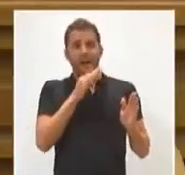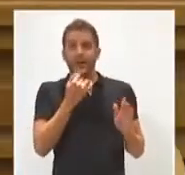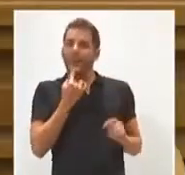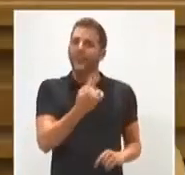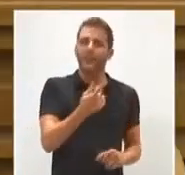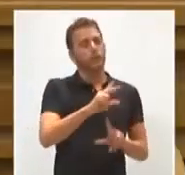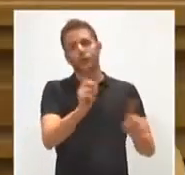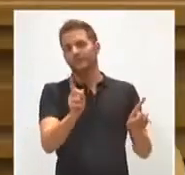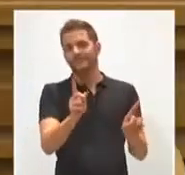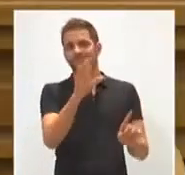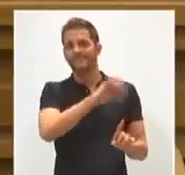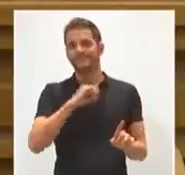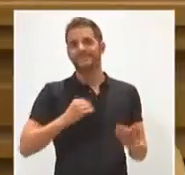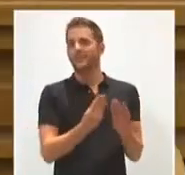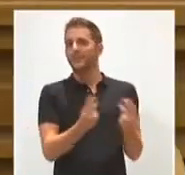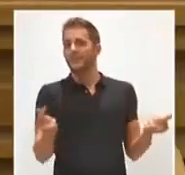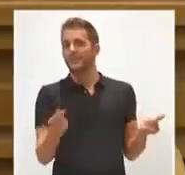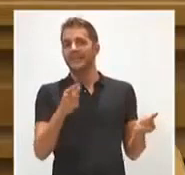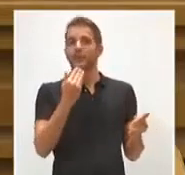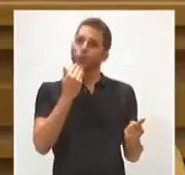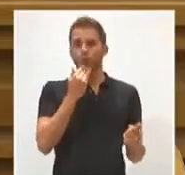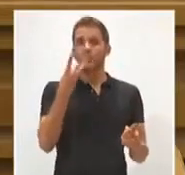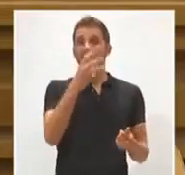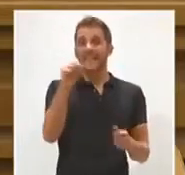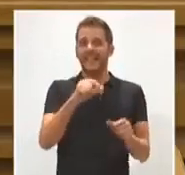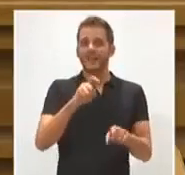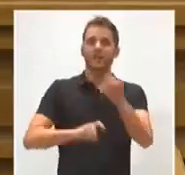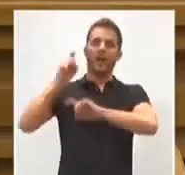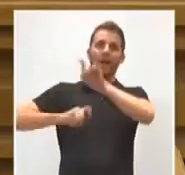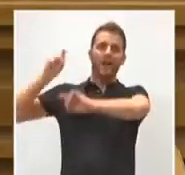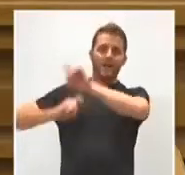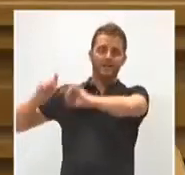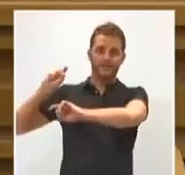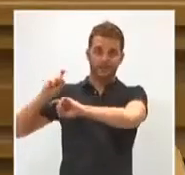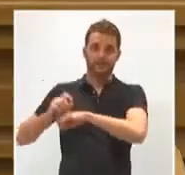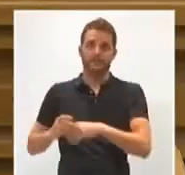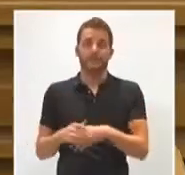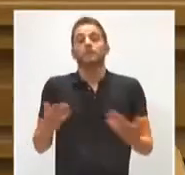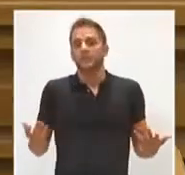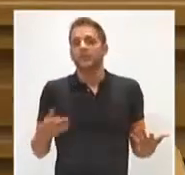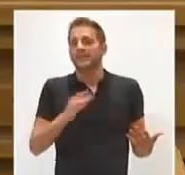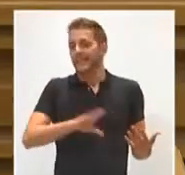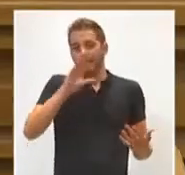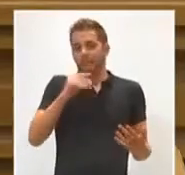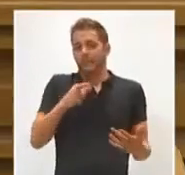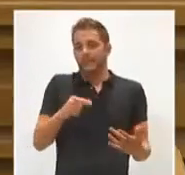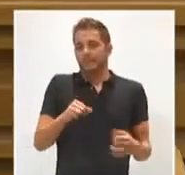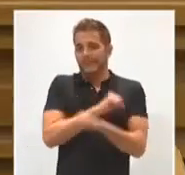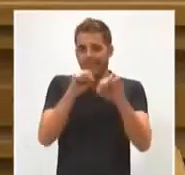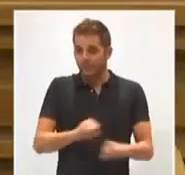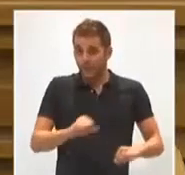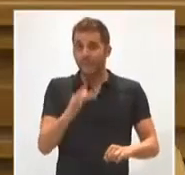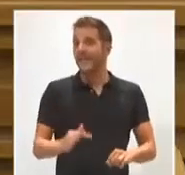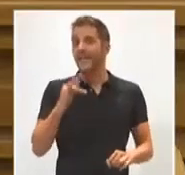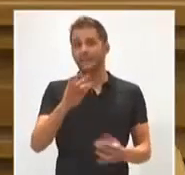esto se ha acabado y que a volver 30 años para atrás por supuesto entiendo que eso es un imposible y además sería un error